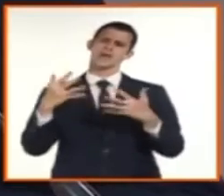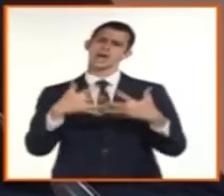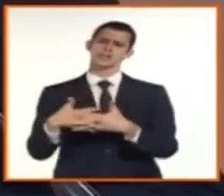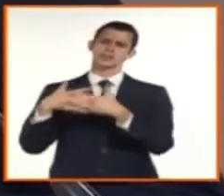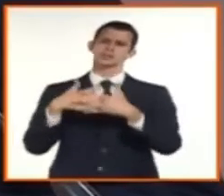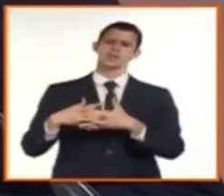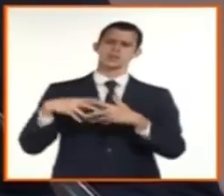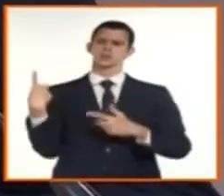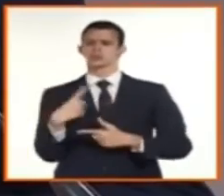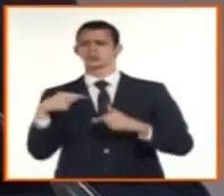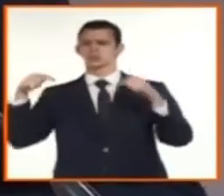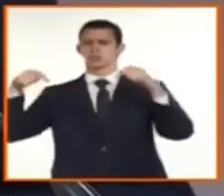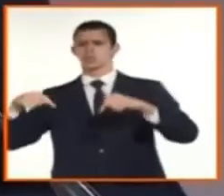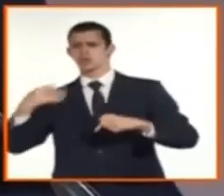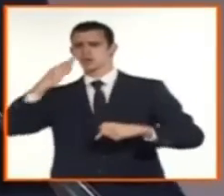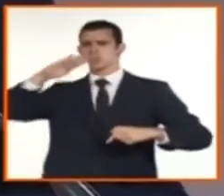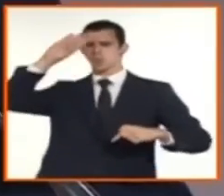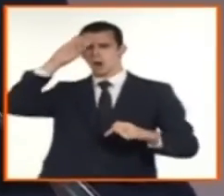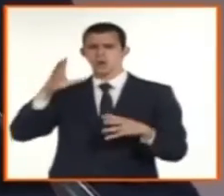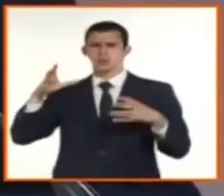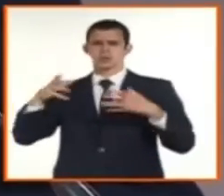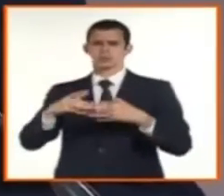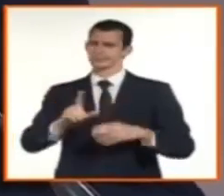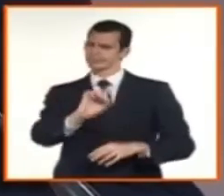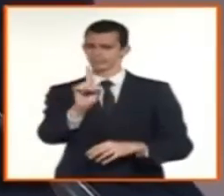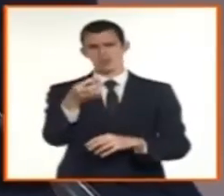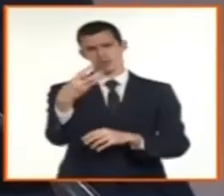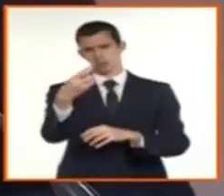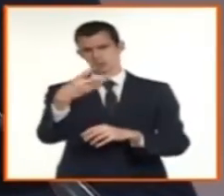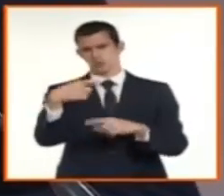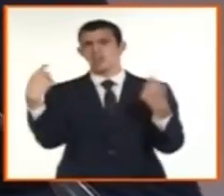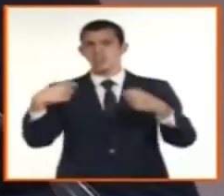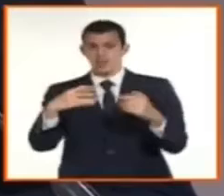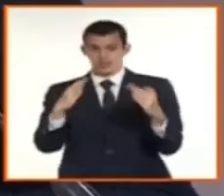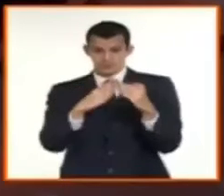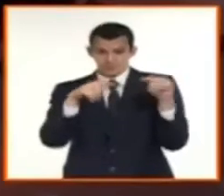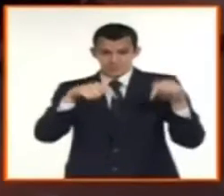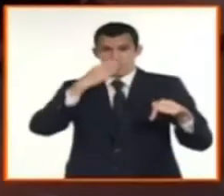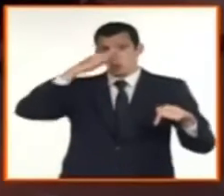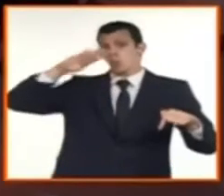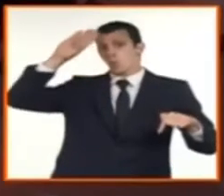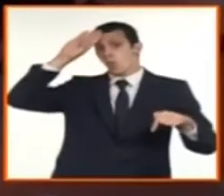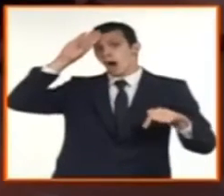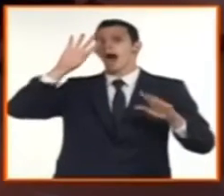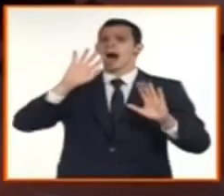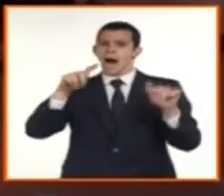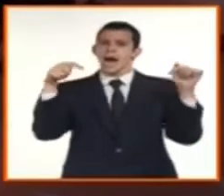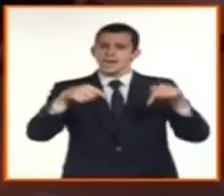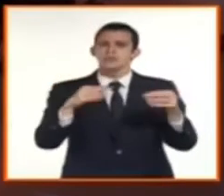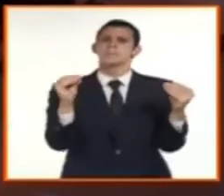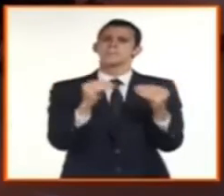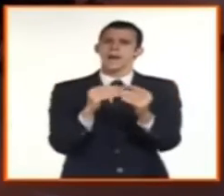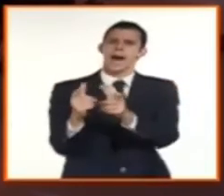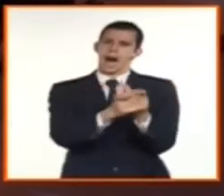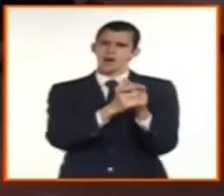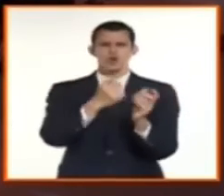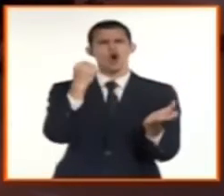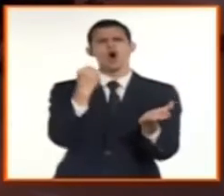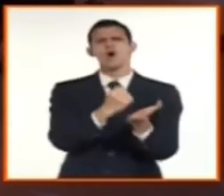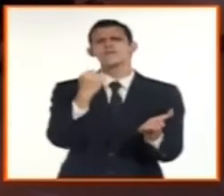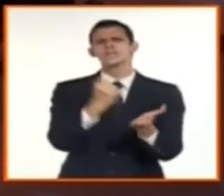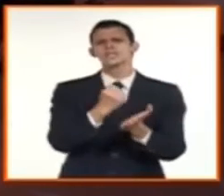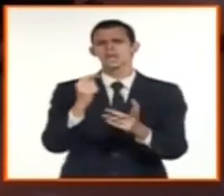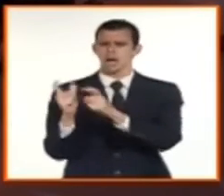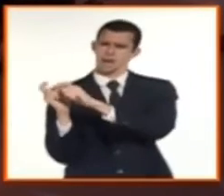dudas de que vamos a prepararnos para dar un buen espectáculo nosotros contamos en cuba